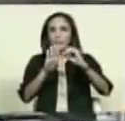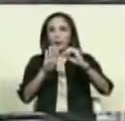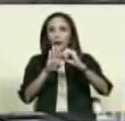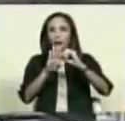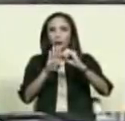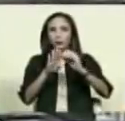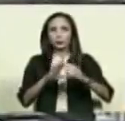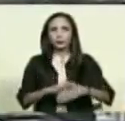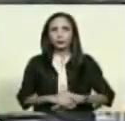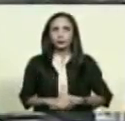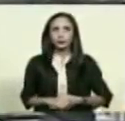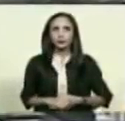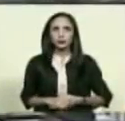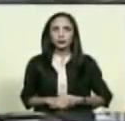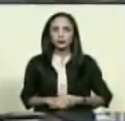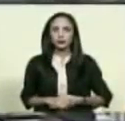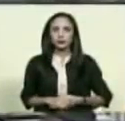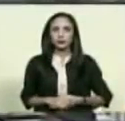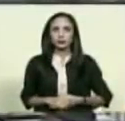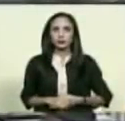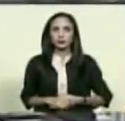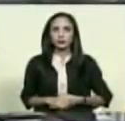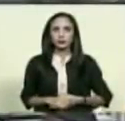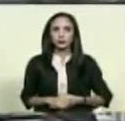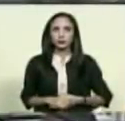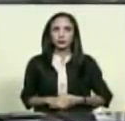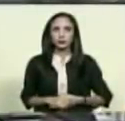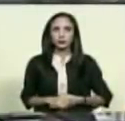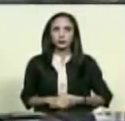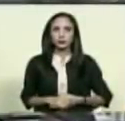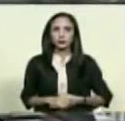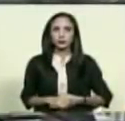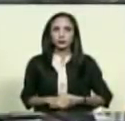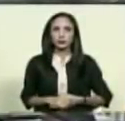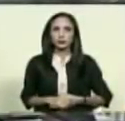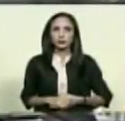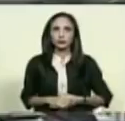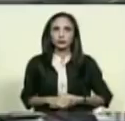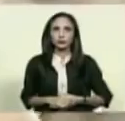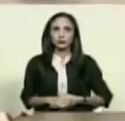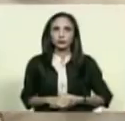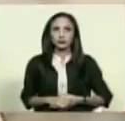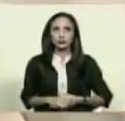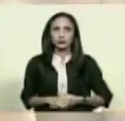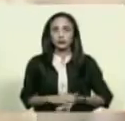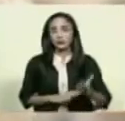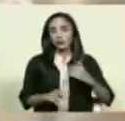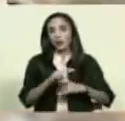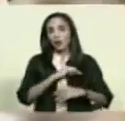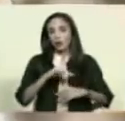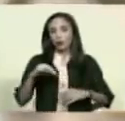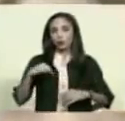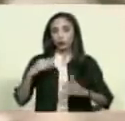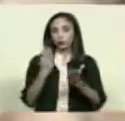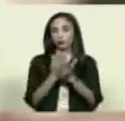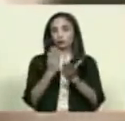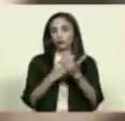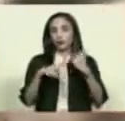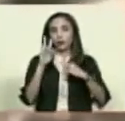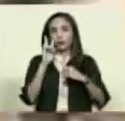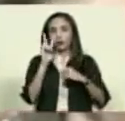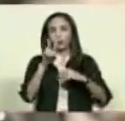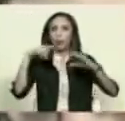una pepita de criptonita, se desmayaba. Nosotros crecimos viendo Superman, el viejo